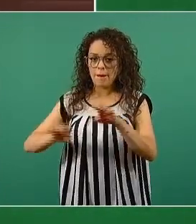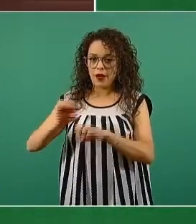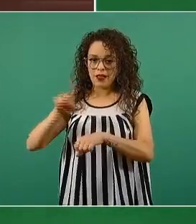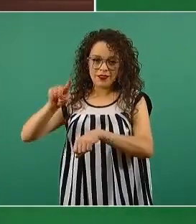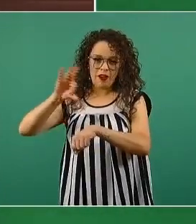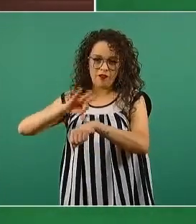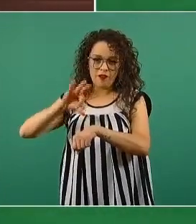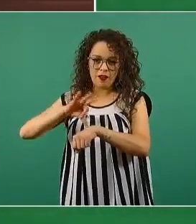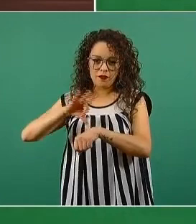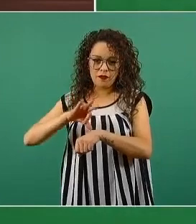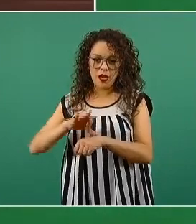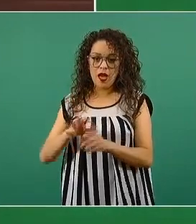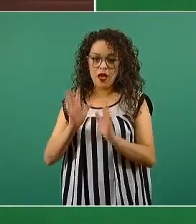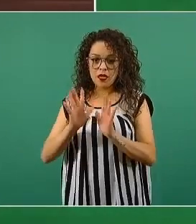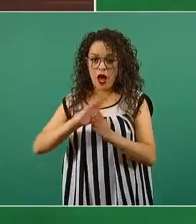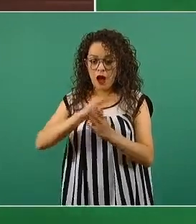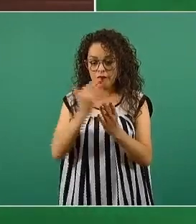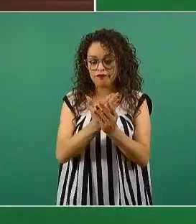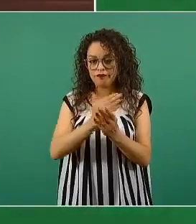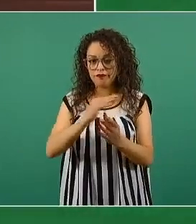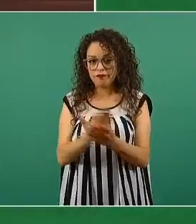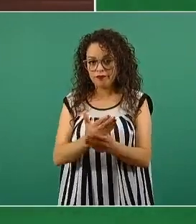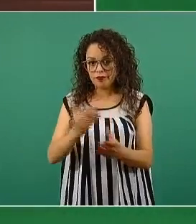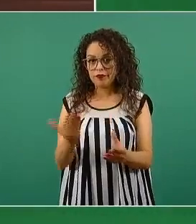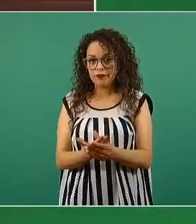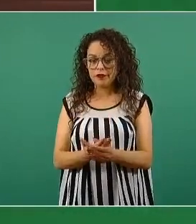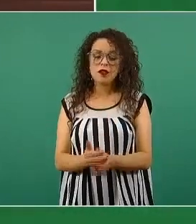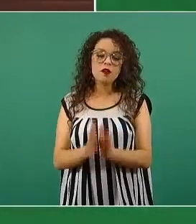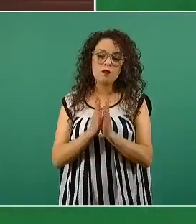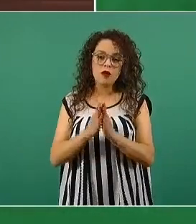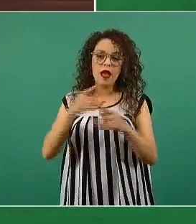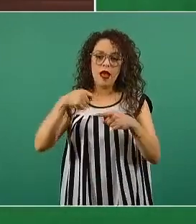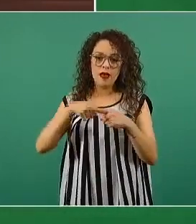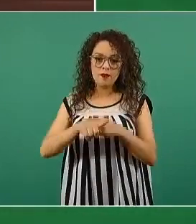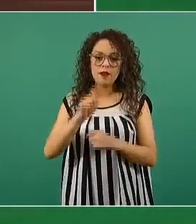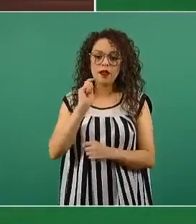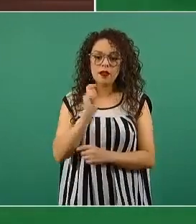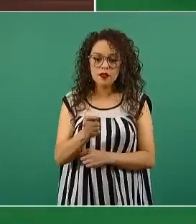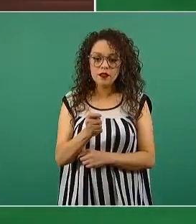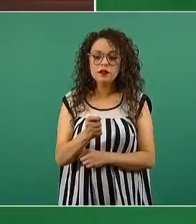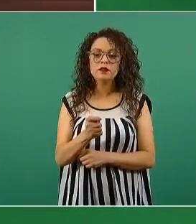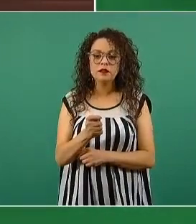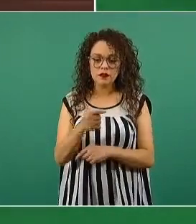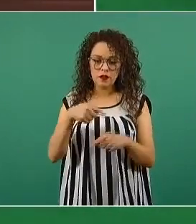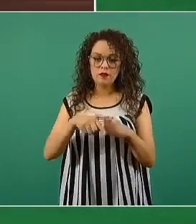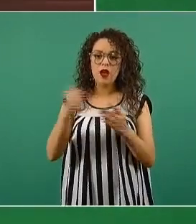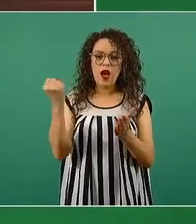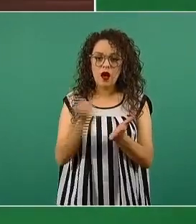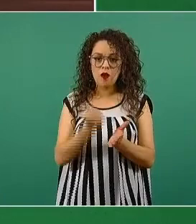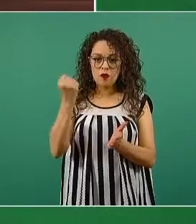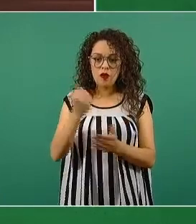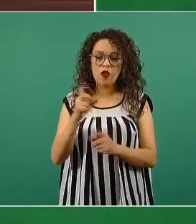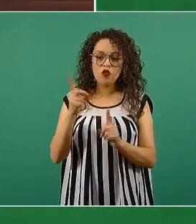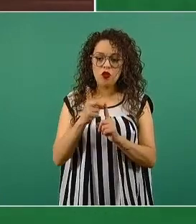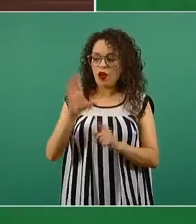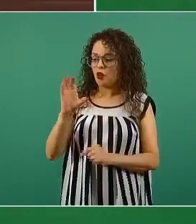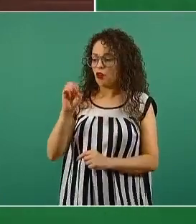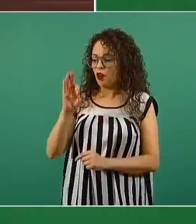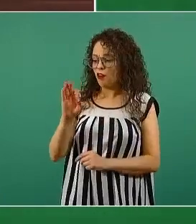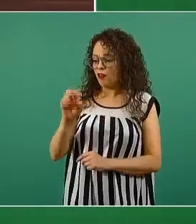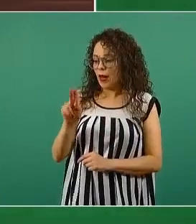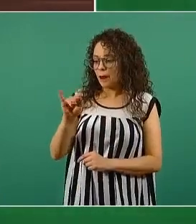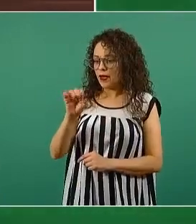han metido y sometido expedientes, pues que también empiecen a someter las aprobaciones en COFEPRIS para